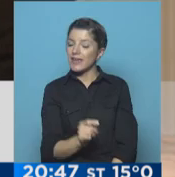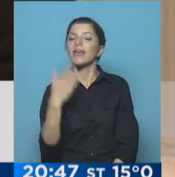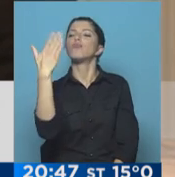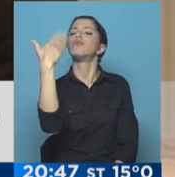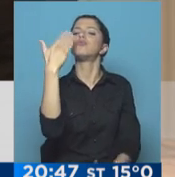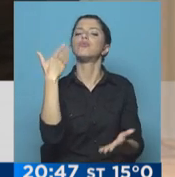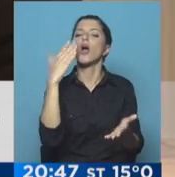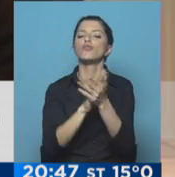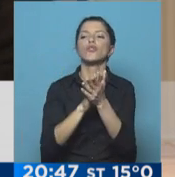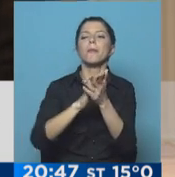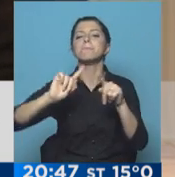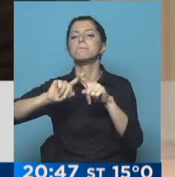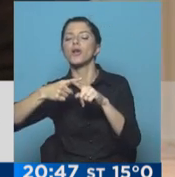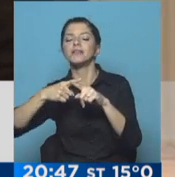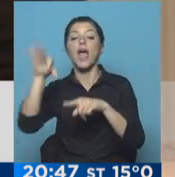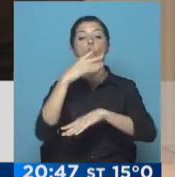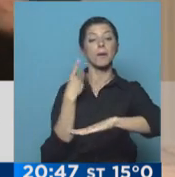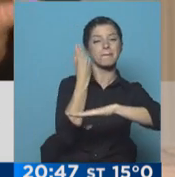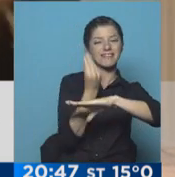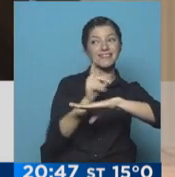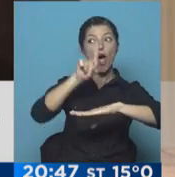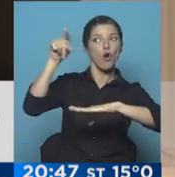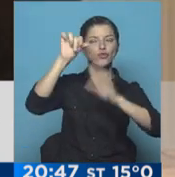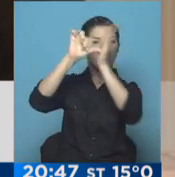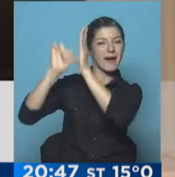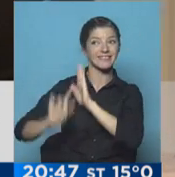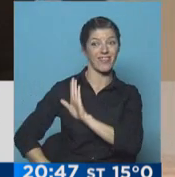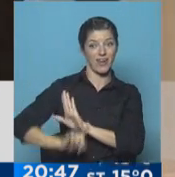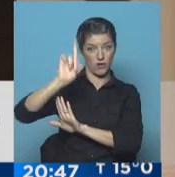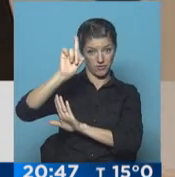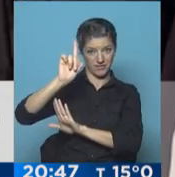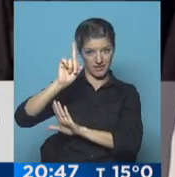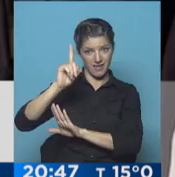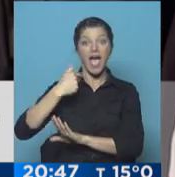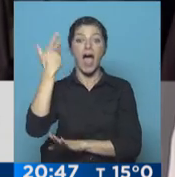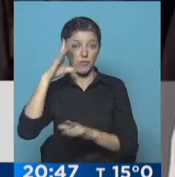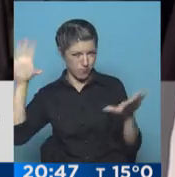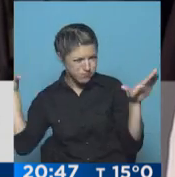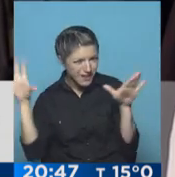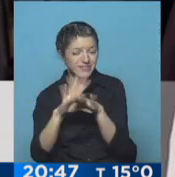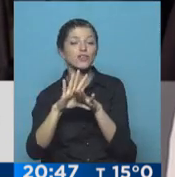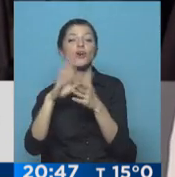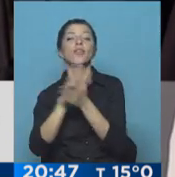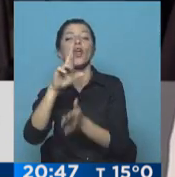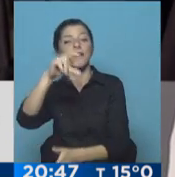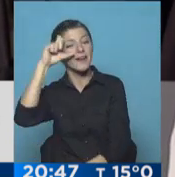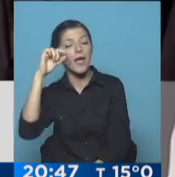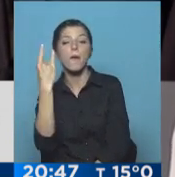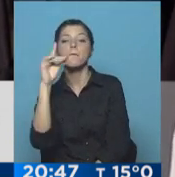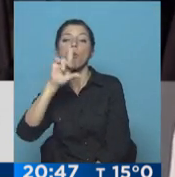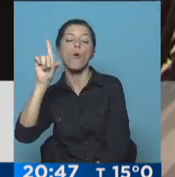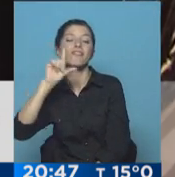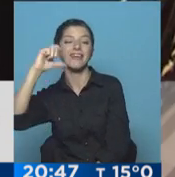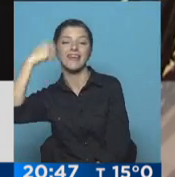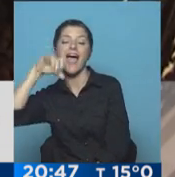políticas o representante de otros países del norte, mencionó concretamente, si mal no recuerdo, los republicanos, de